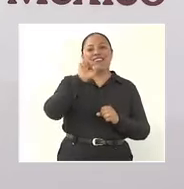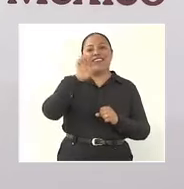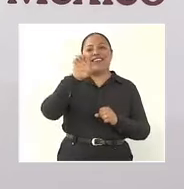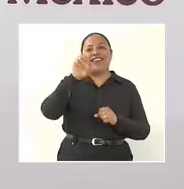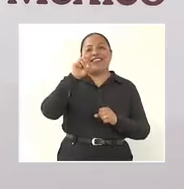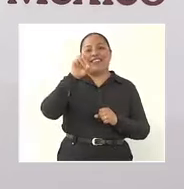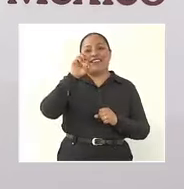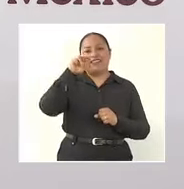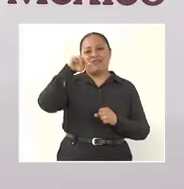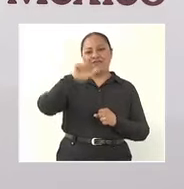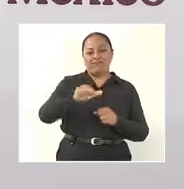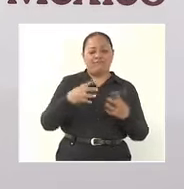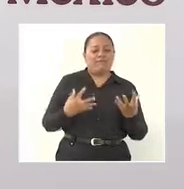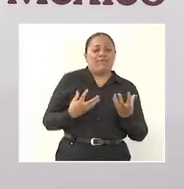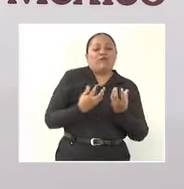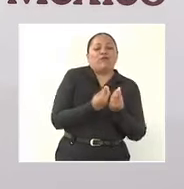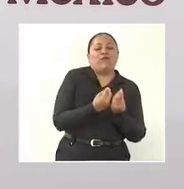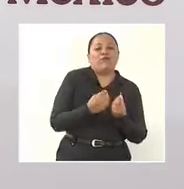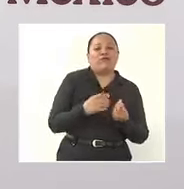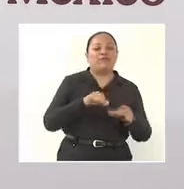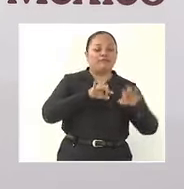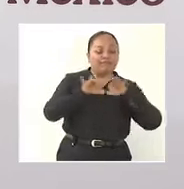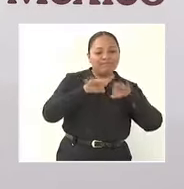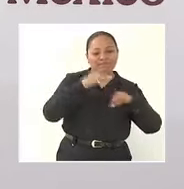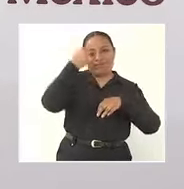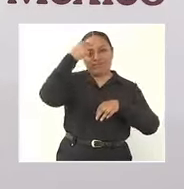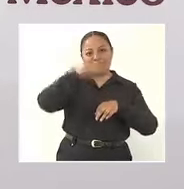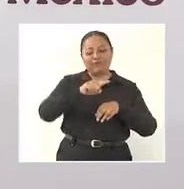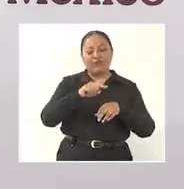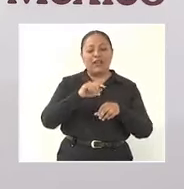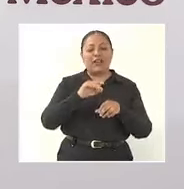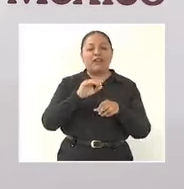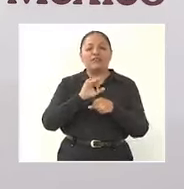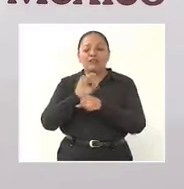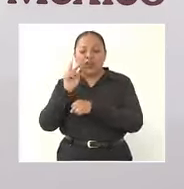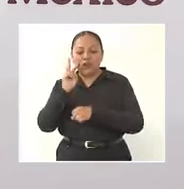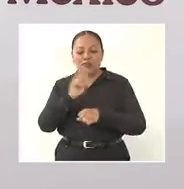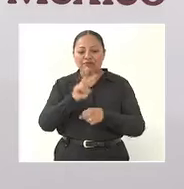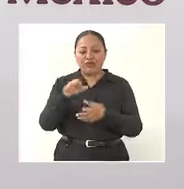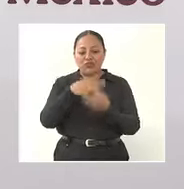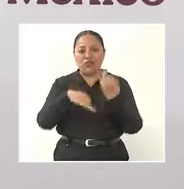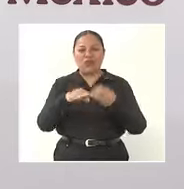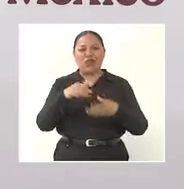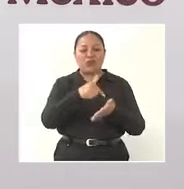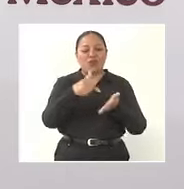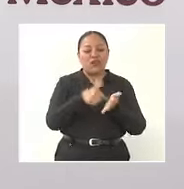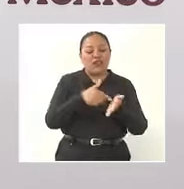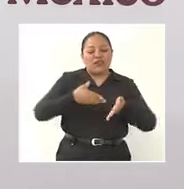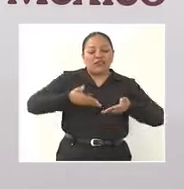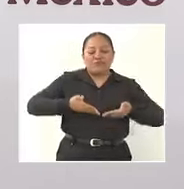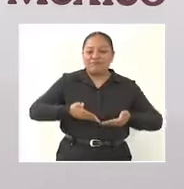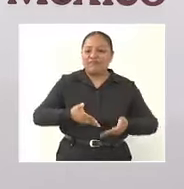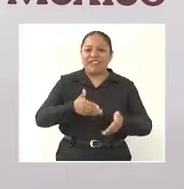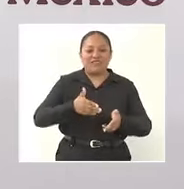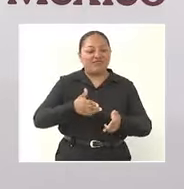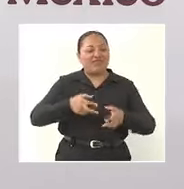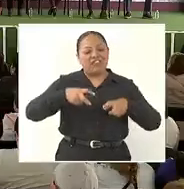garantizar los beneficios ambientales por donde pase este tren maravilloso. Porque obviamente que va a